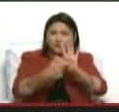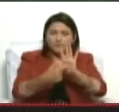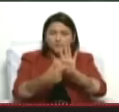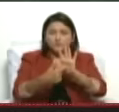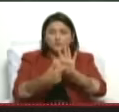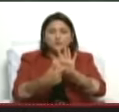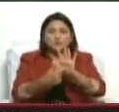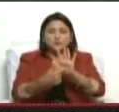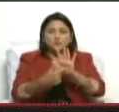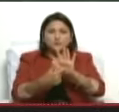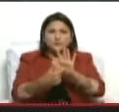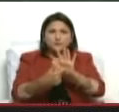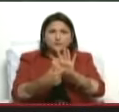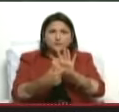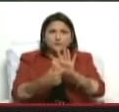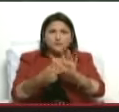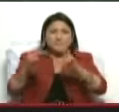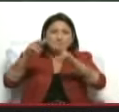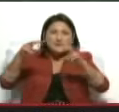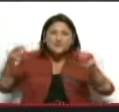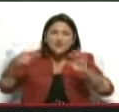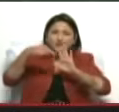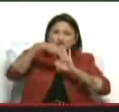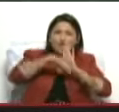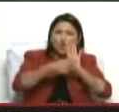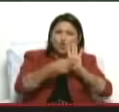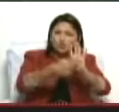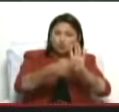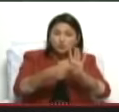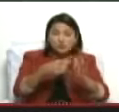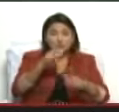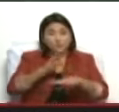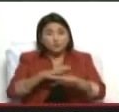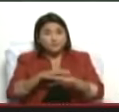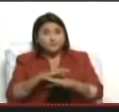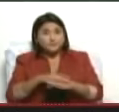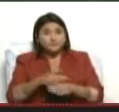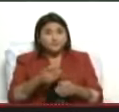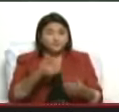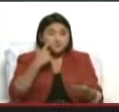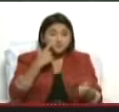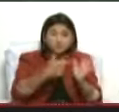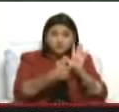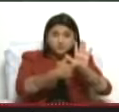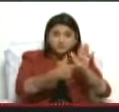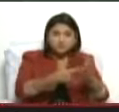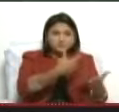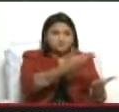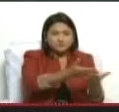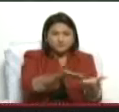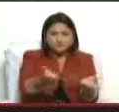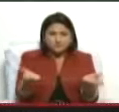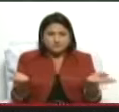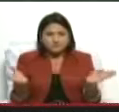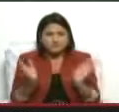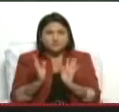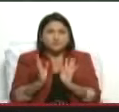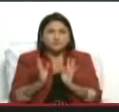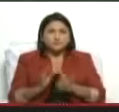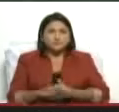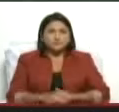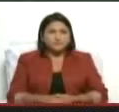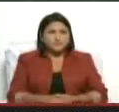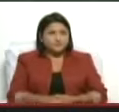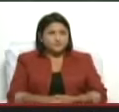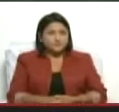sentido criminalístico porque qué Porque lo que estamos aquí mostrando lo pudieron haber visto